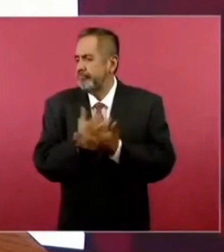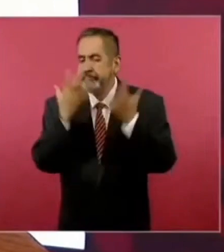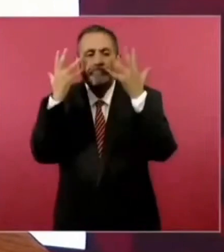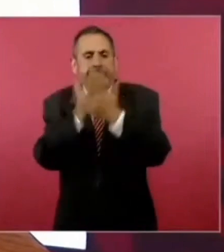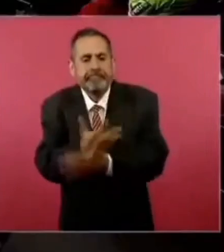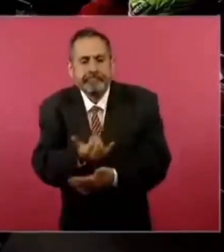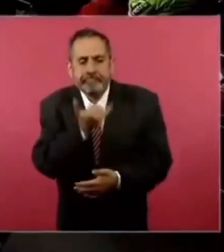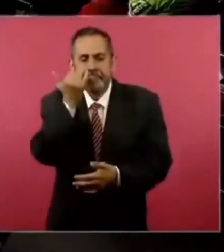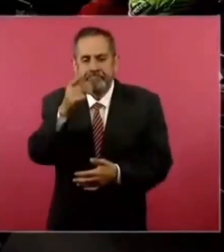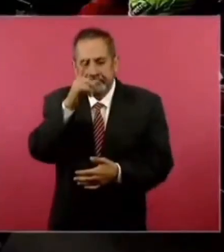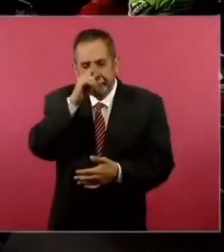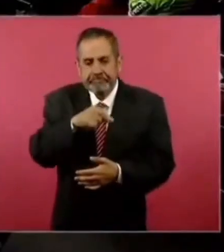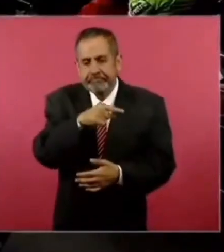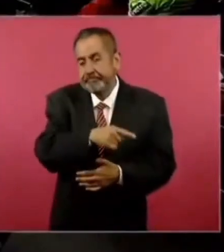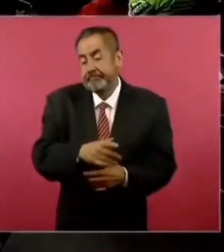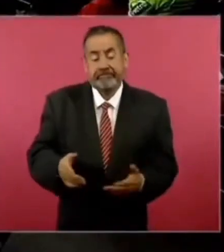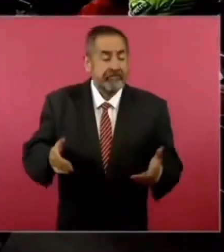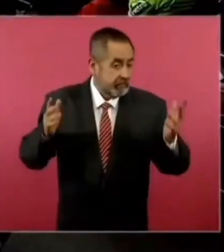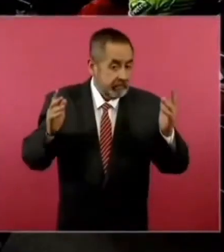Porque